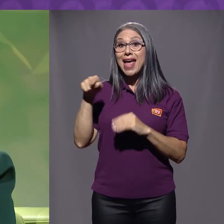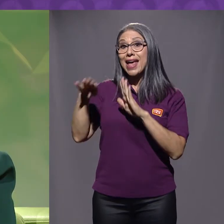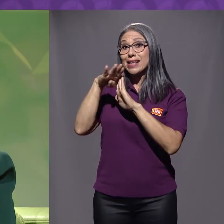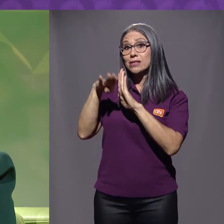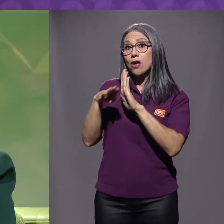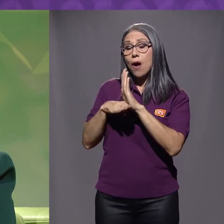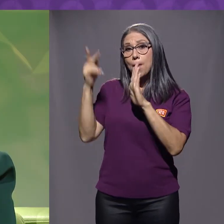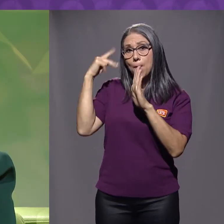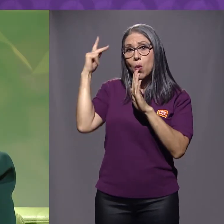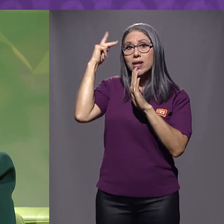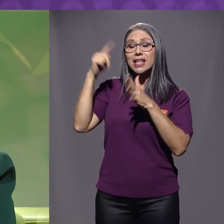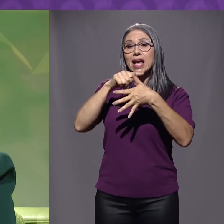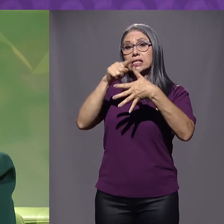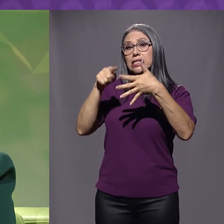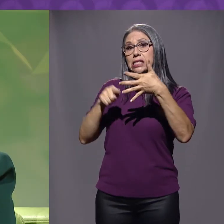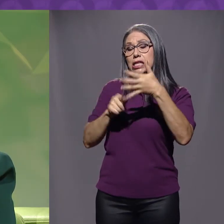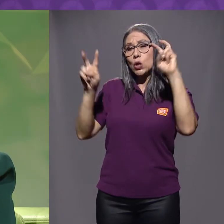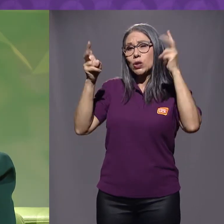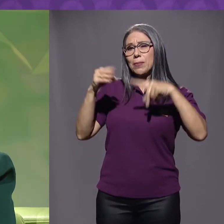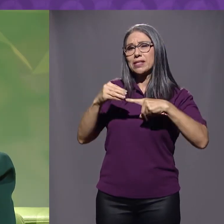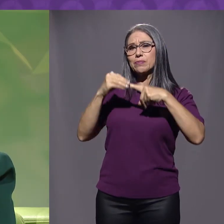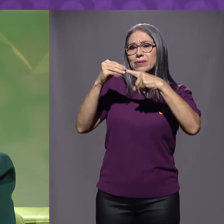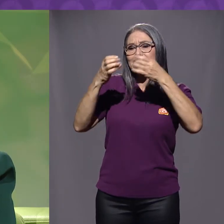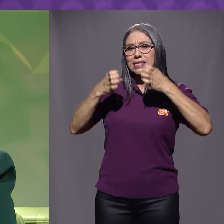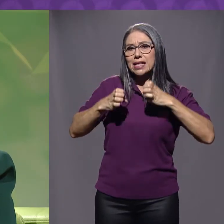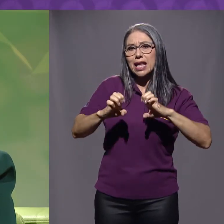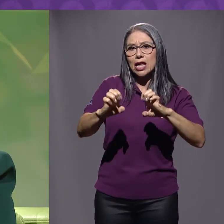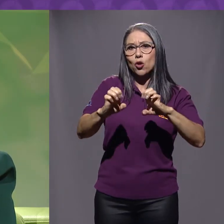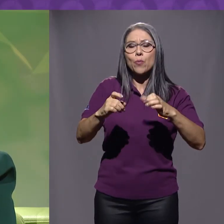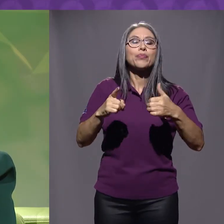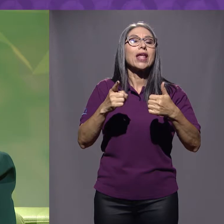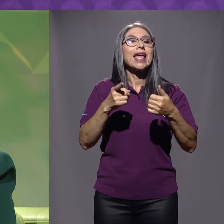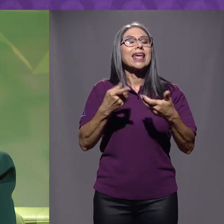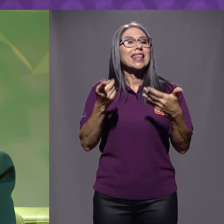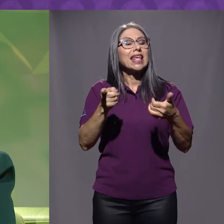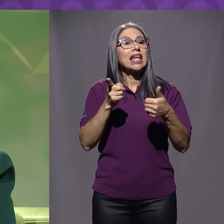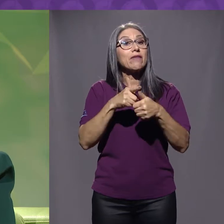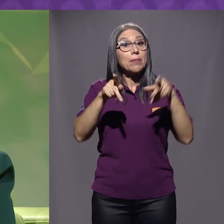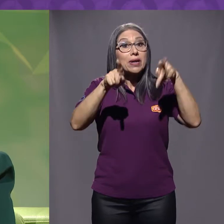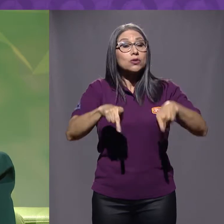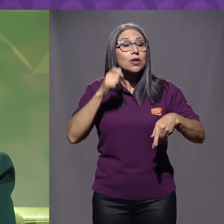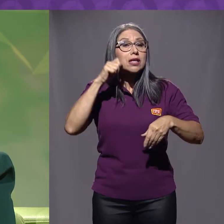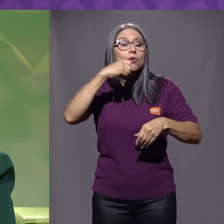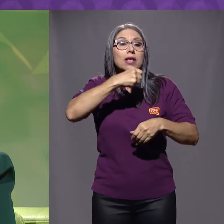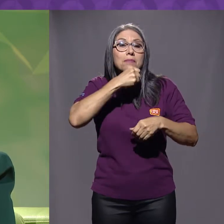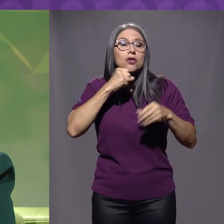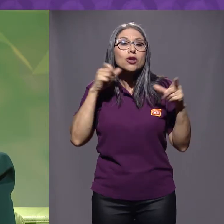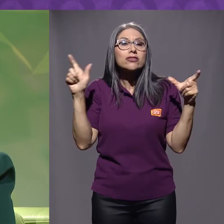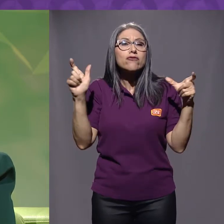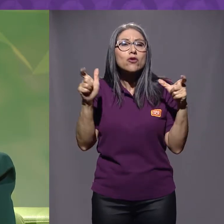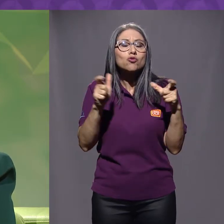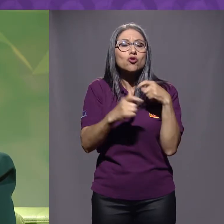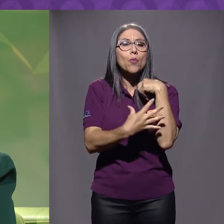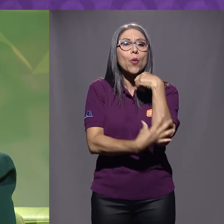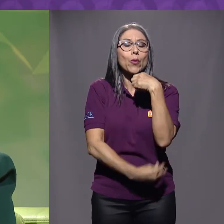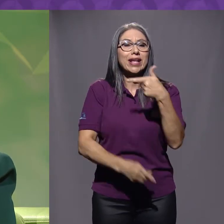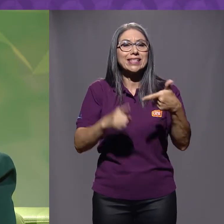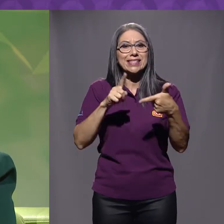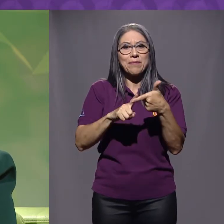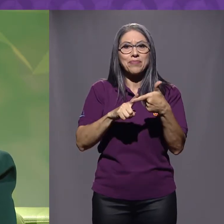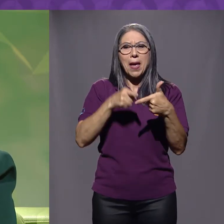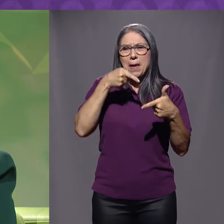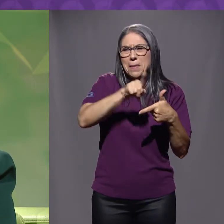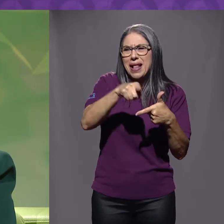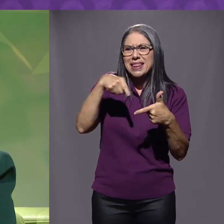Esta política, como mencionaba, tiene 5 líneas estratégicas que tienen que ver con la reducción de la pobreza en las personas adultas